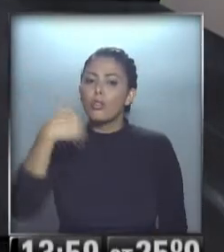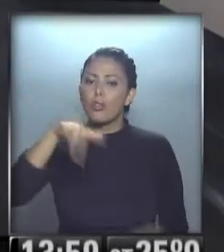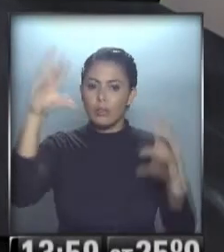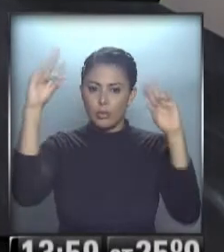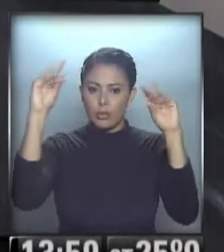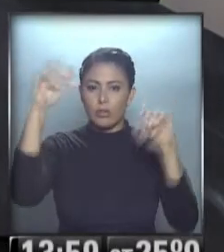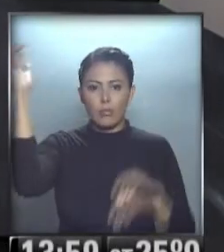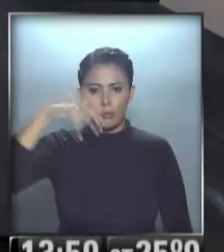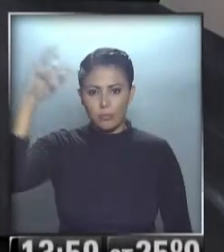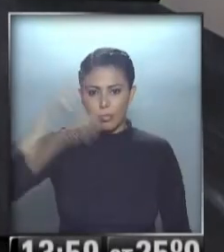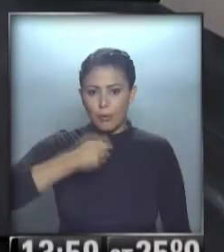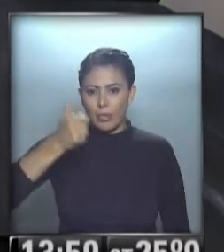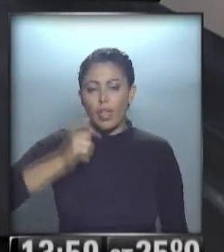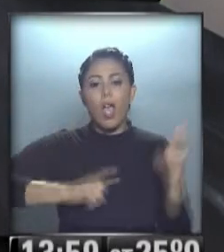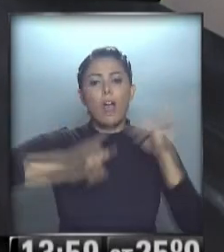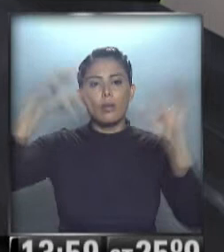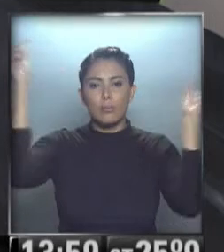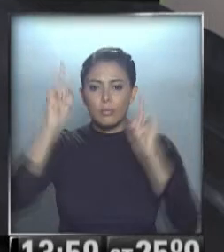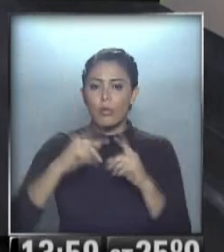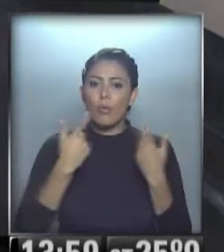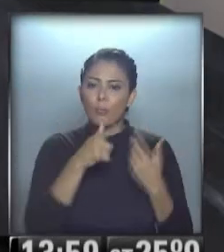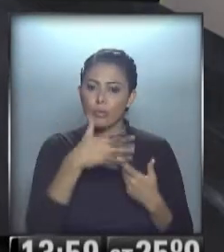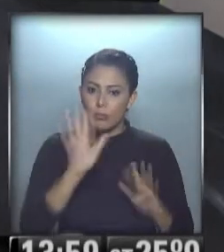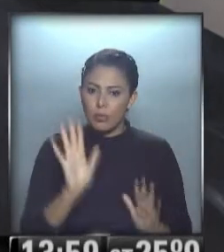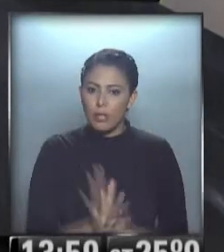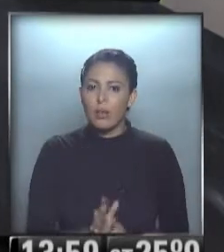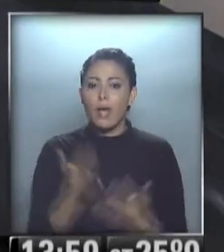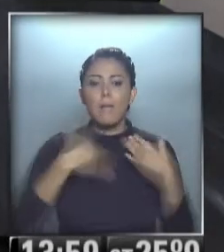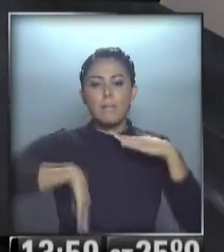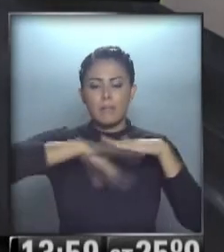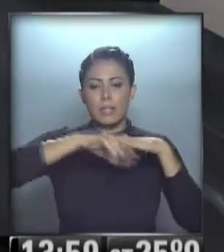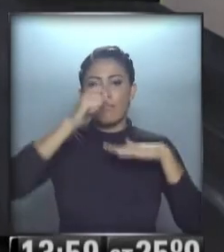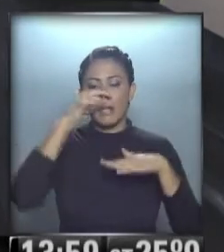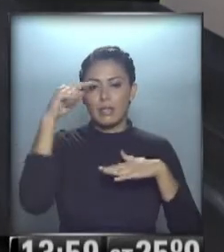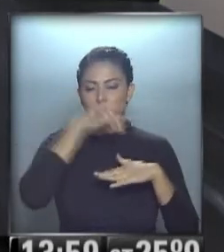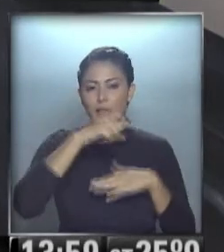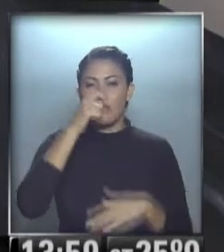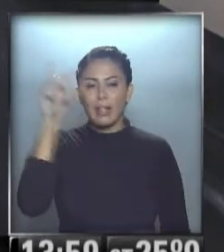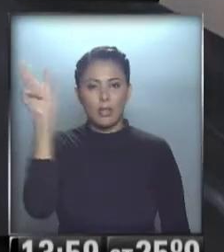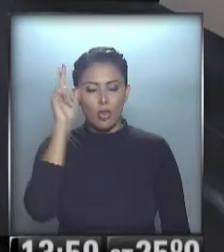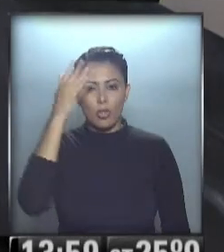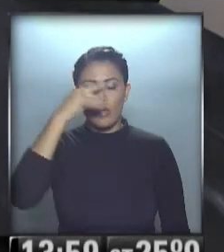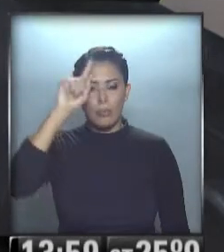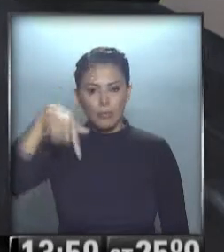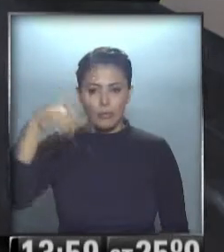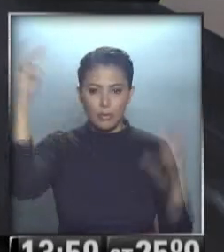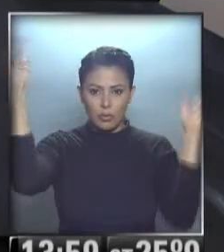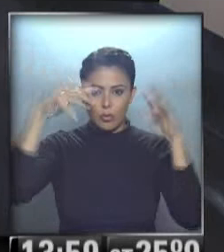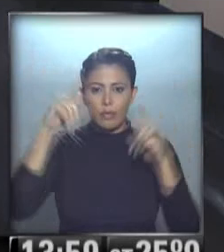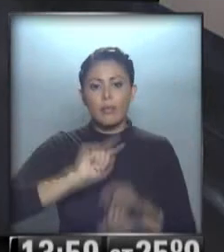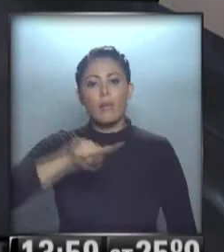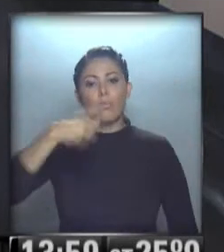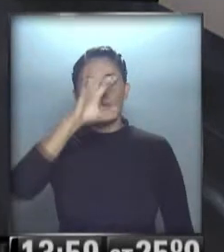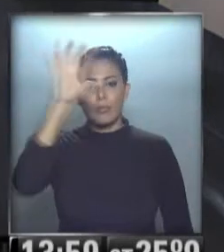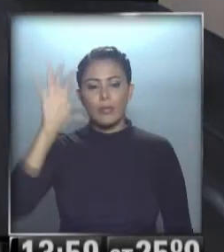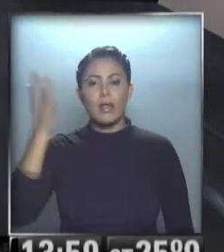día. Chaparrones y algunas tormentas pueden darse luego de máximas de 27-28 grados. El noreste del país estuvo